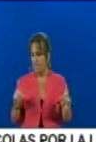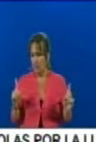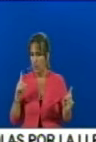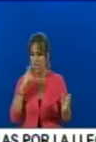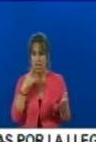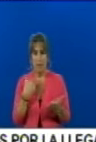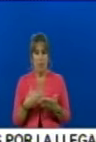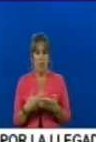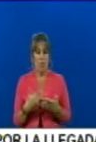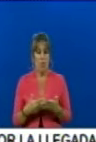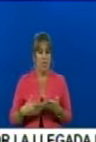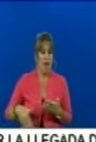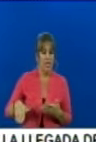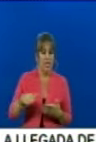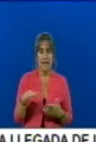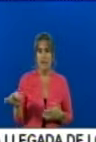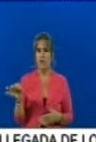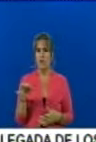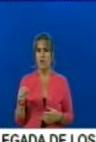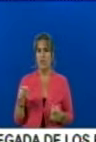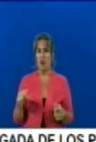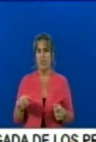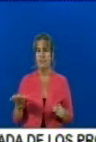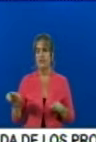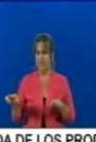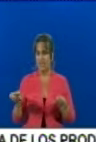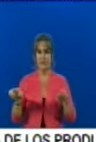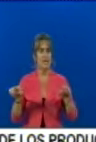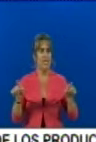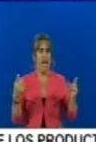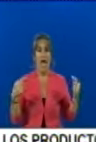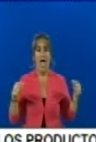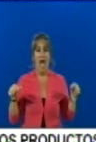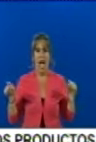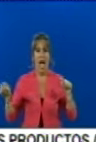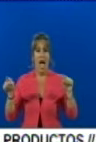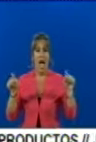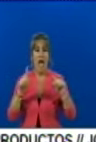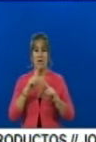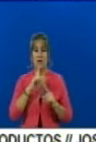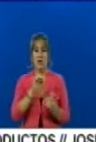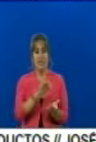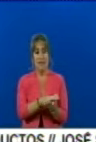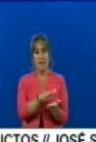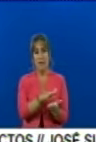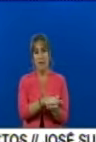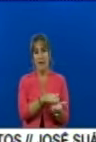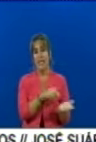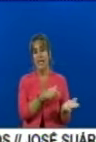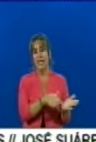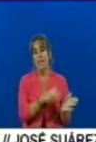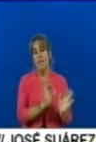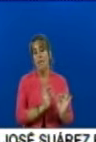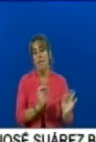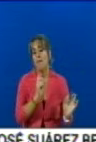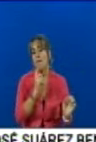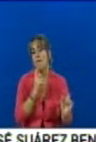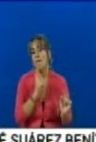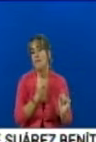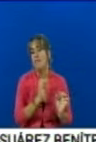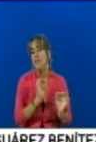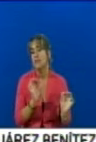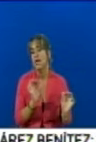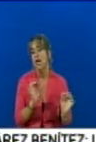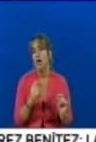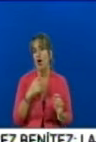constatar en el terreno, hoy nos siguen quedando algunos temas a los que le debemos dar especial seguimiento.